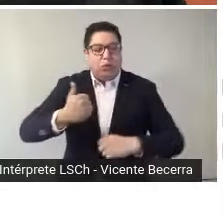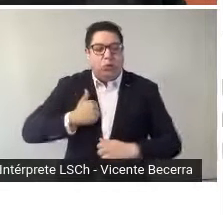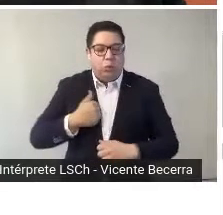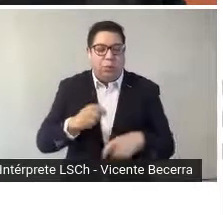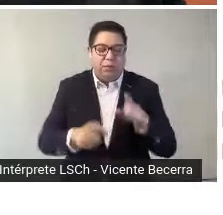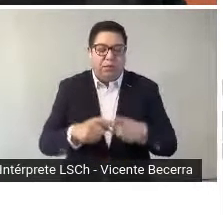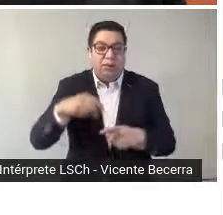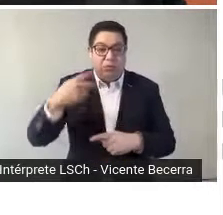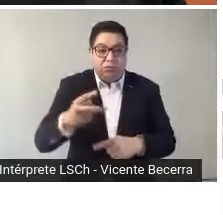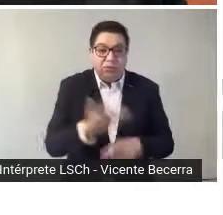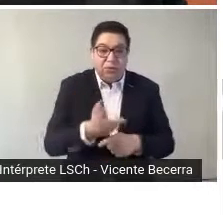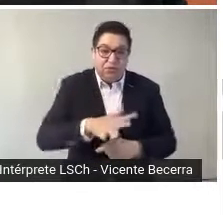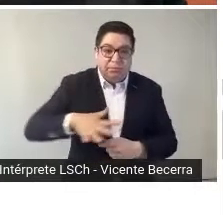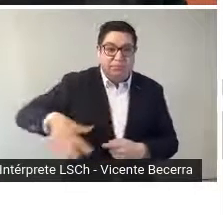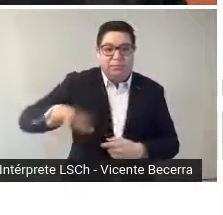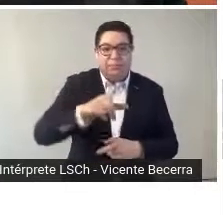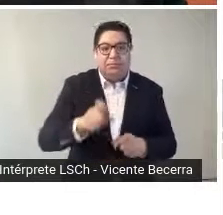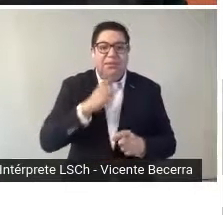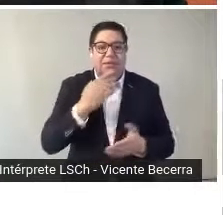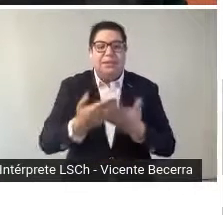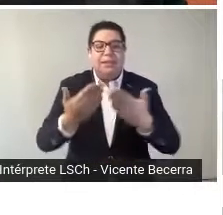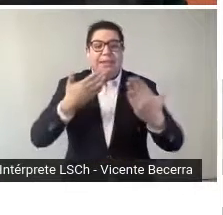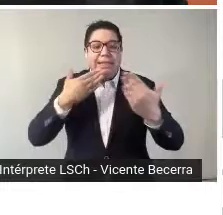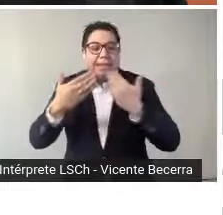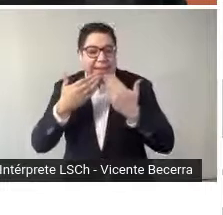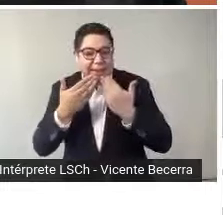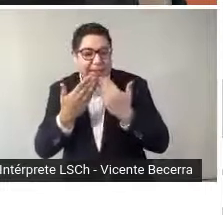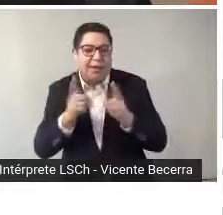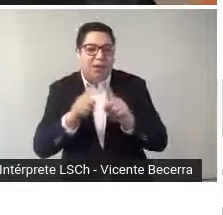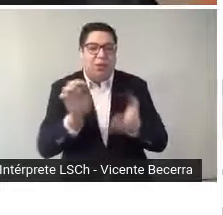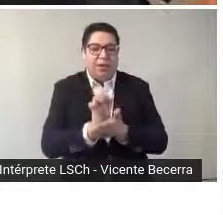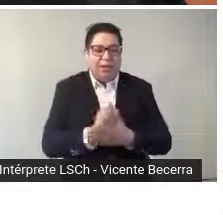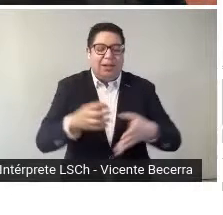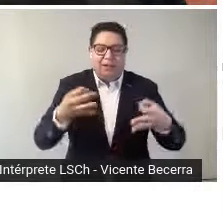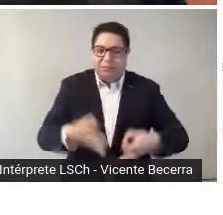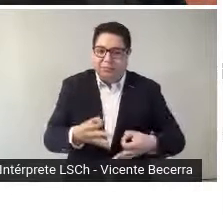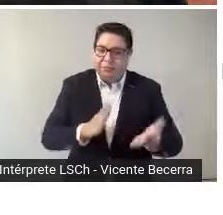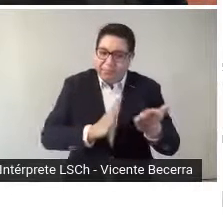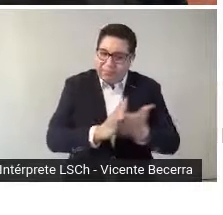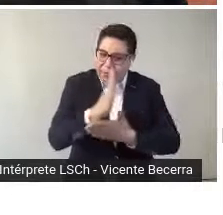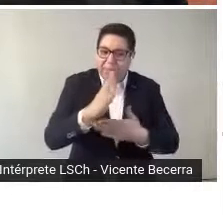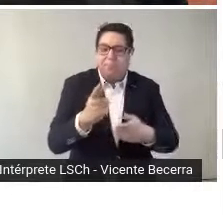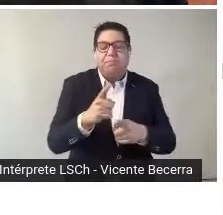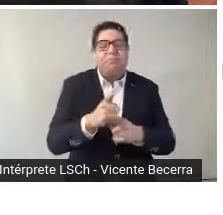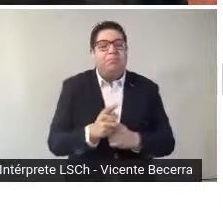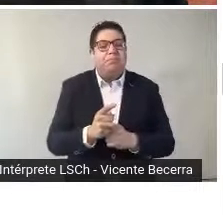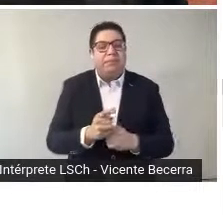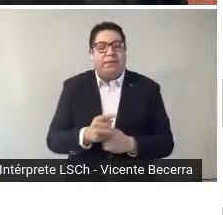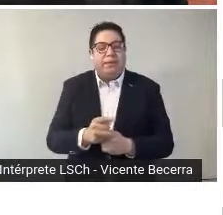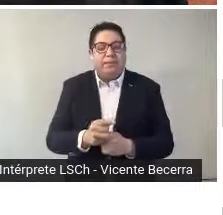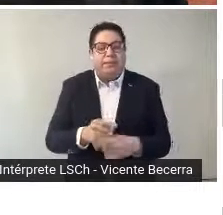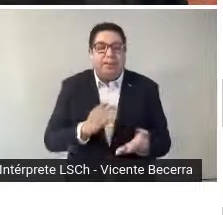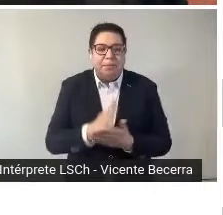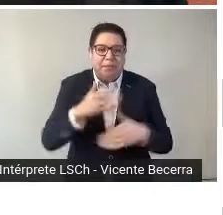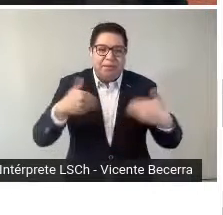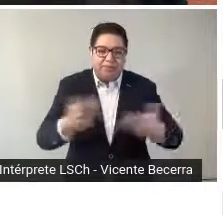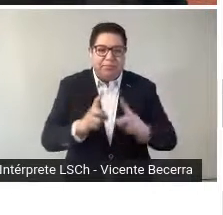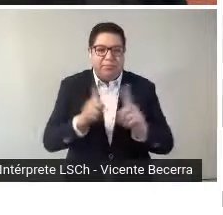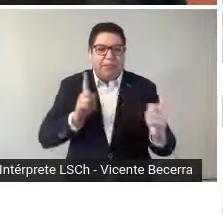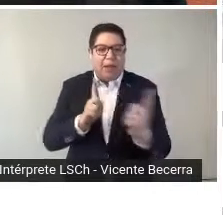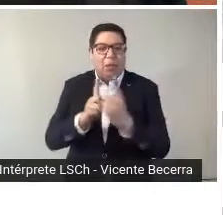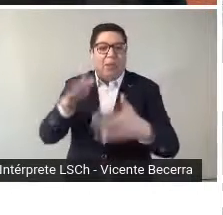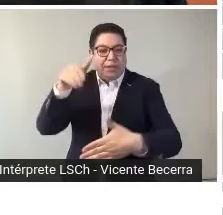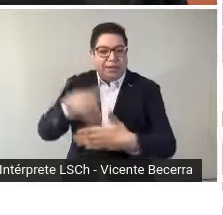y eso es justamente los diálogos por un mejor Estado que vamos a estar iniciando a través de este encuentro durante la